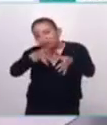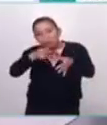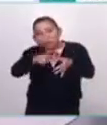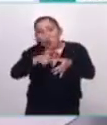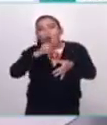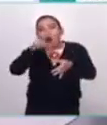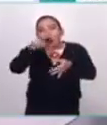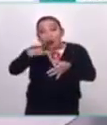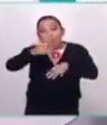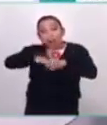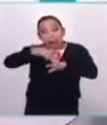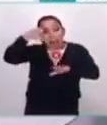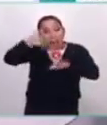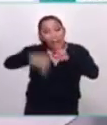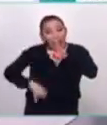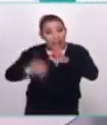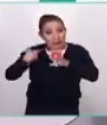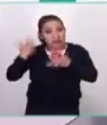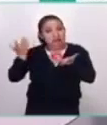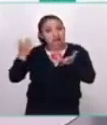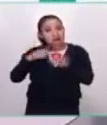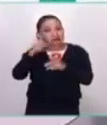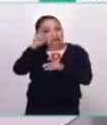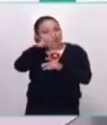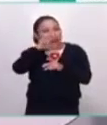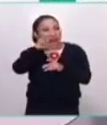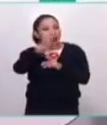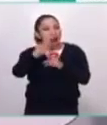No, es algo más complejo todavía